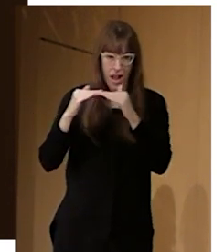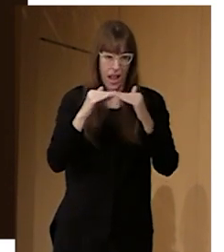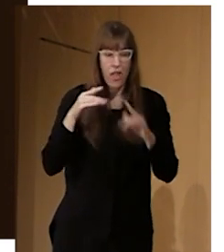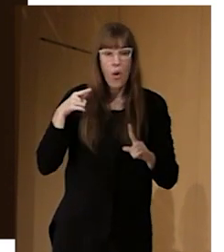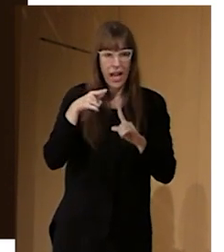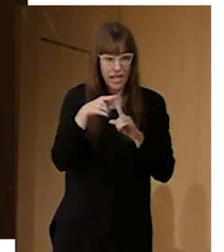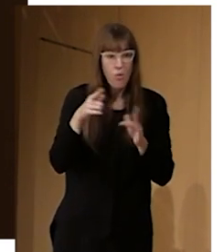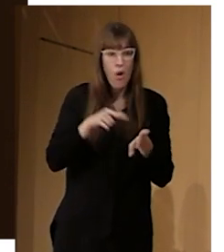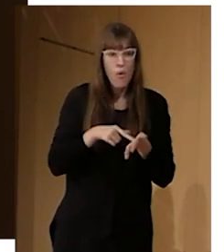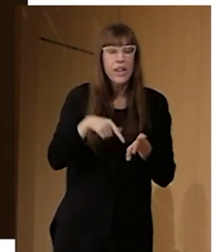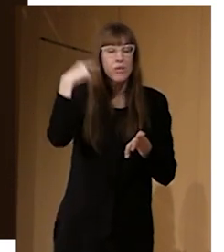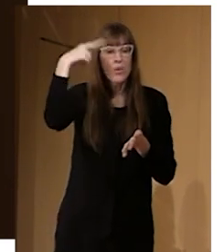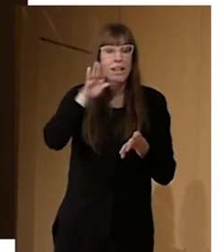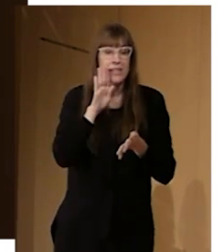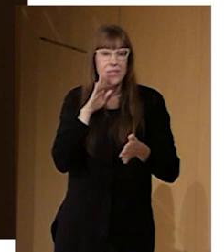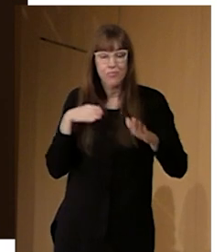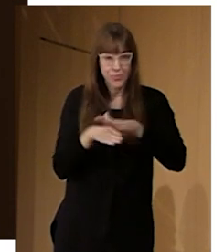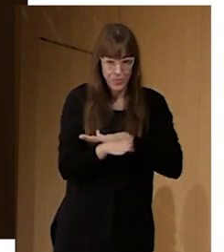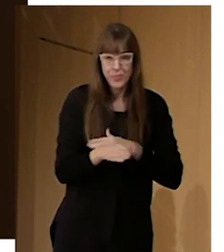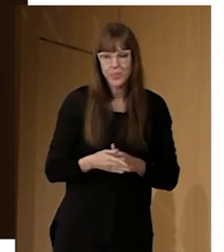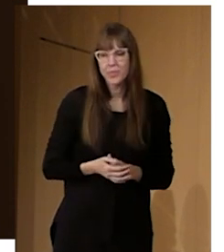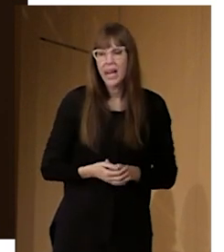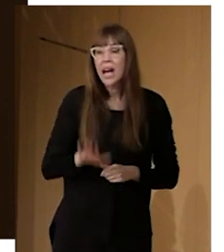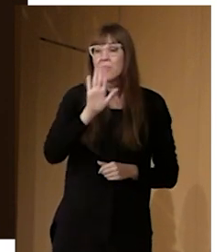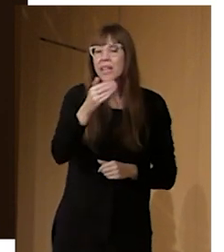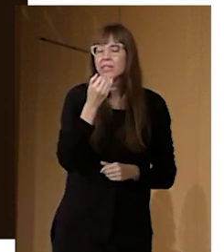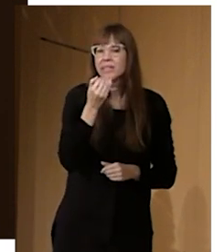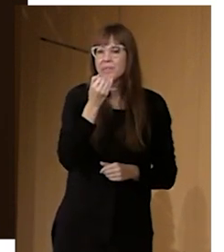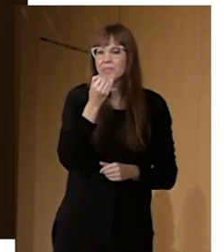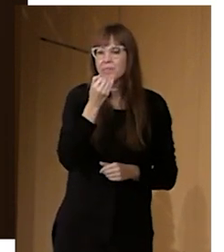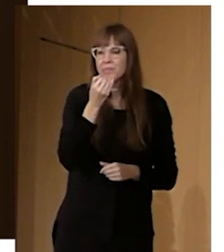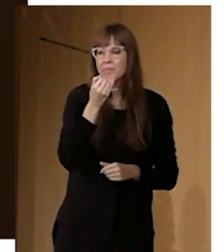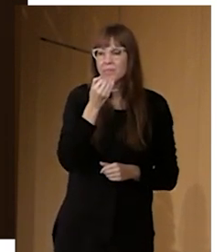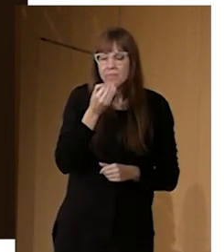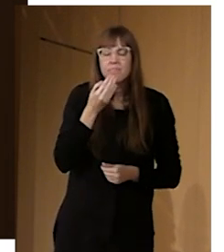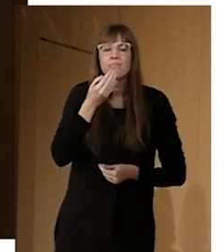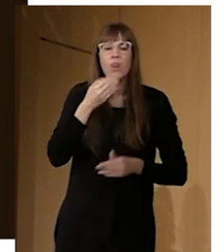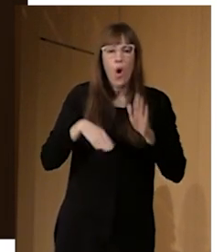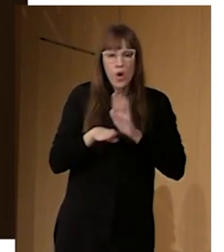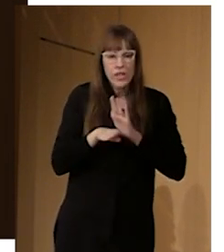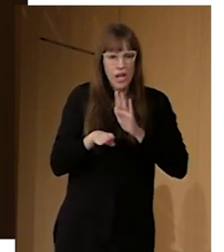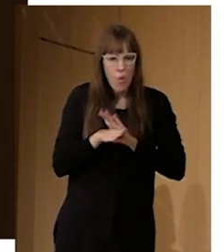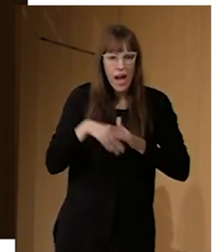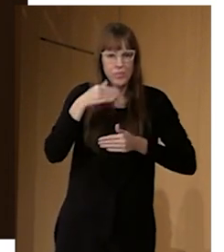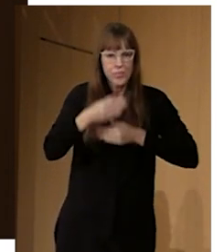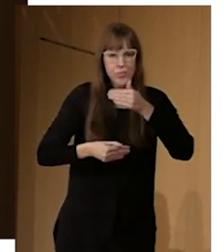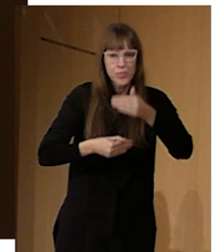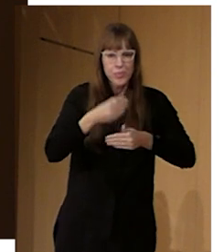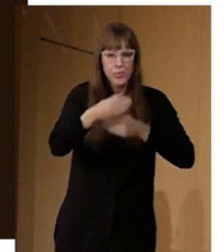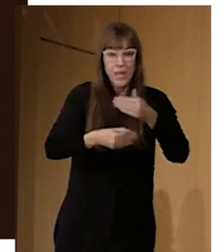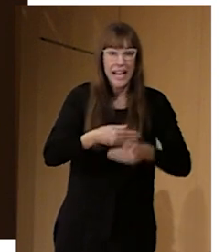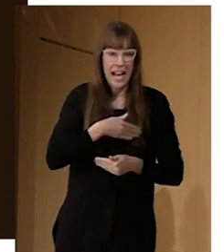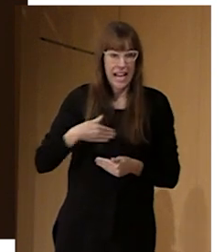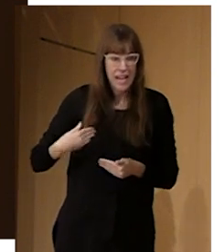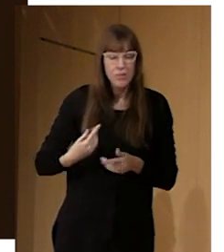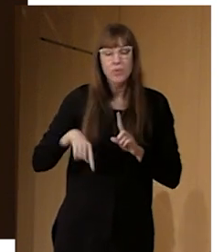cultural va a costar verdad Pero si queremos seguir avanzando y garantizar que las personas en situación